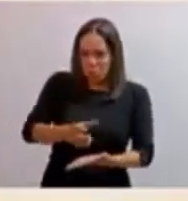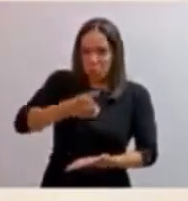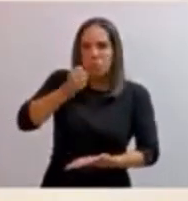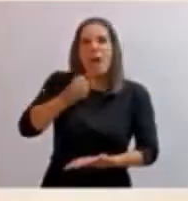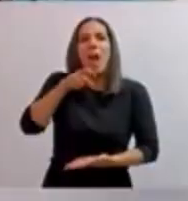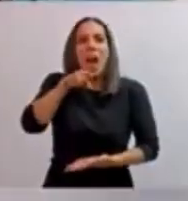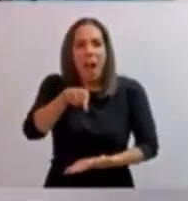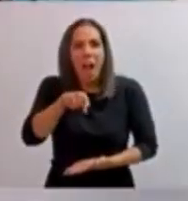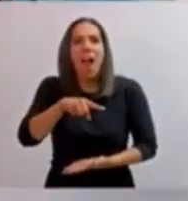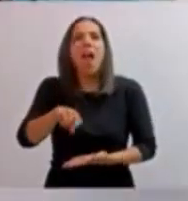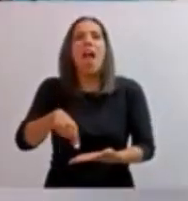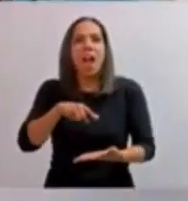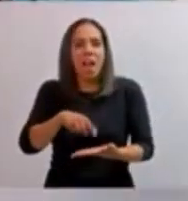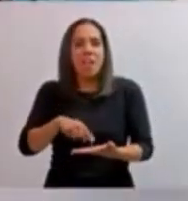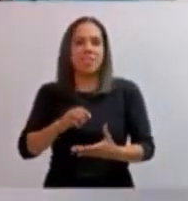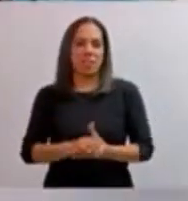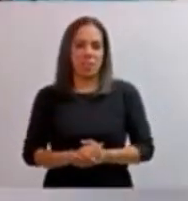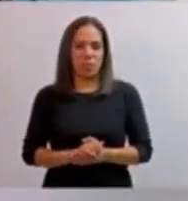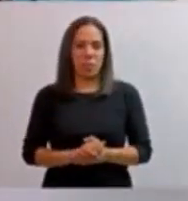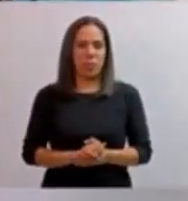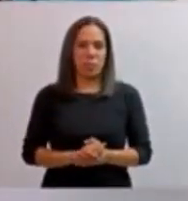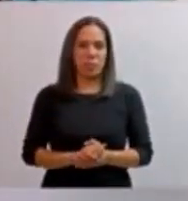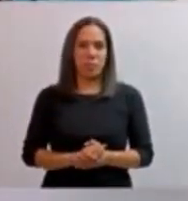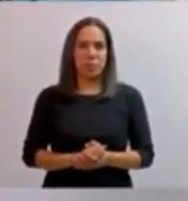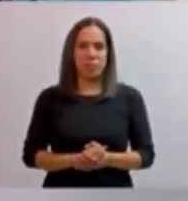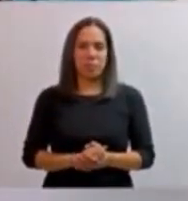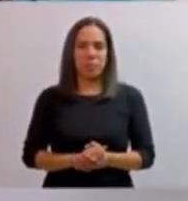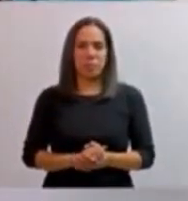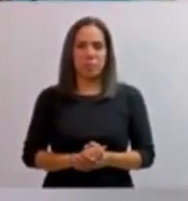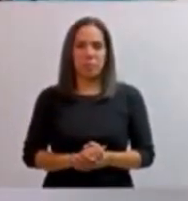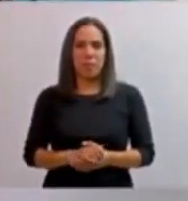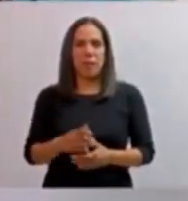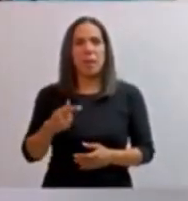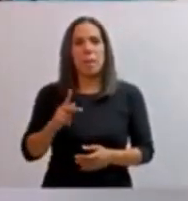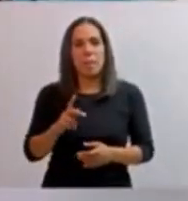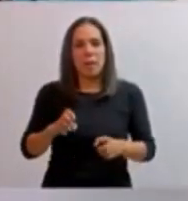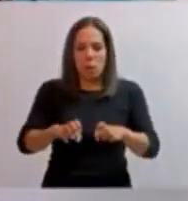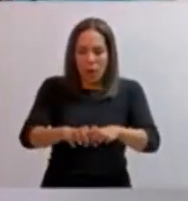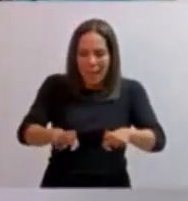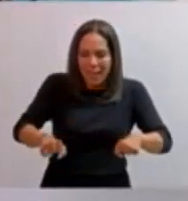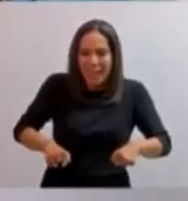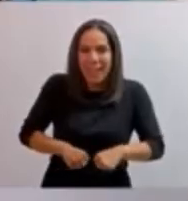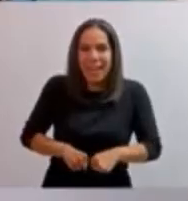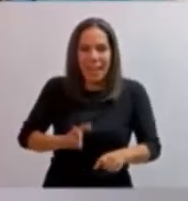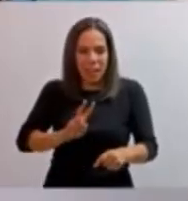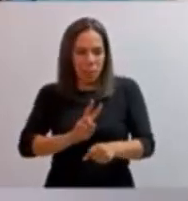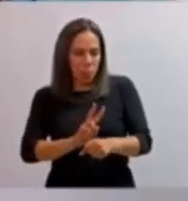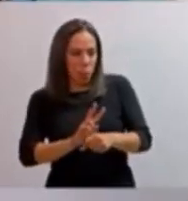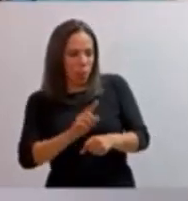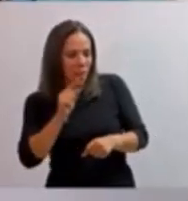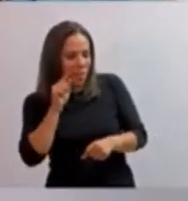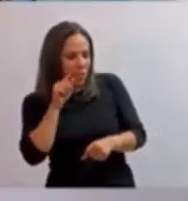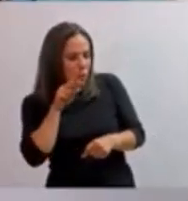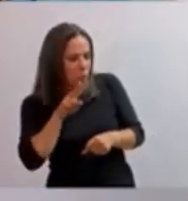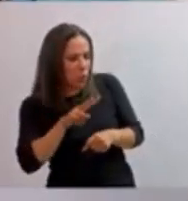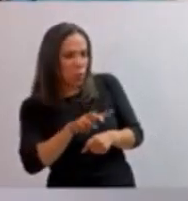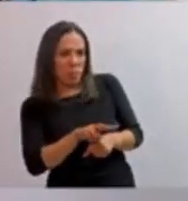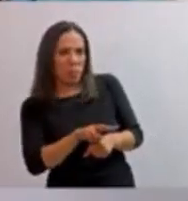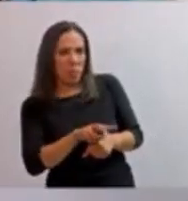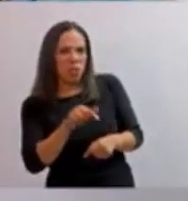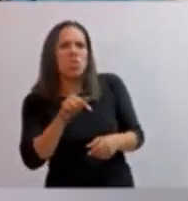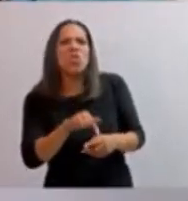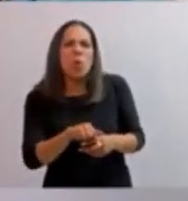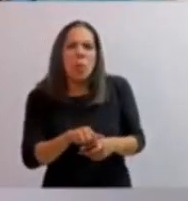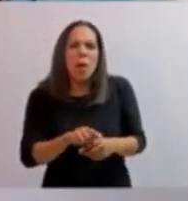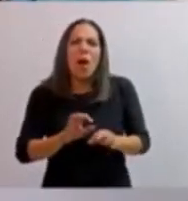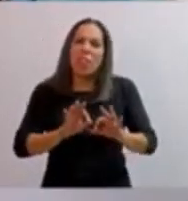de ejercer esa función. Es decir, que dentro del equipo de supervisión yo me enfoco en la parte